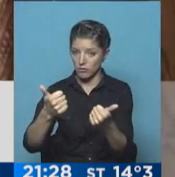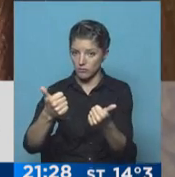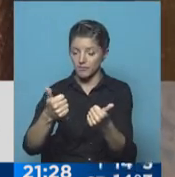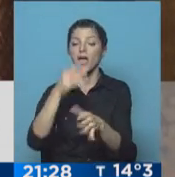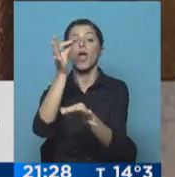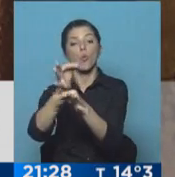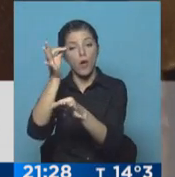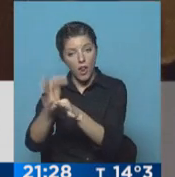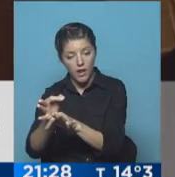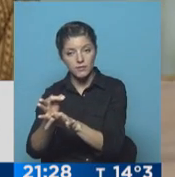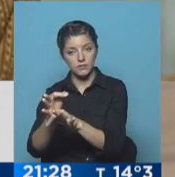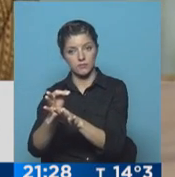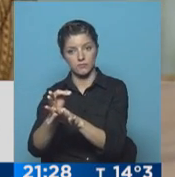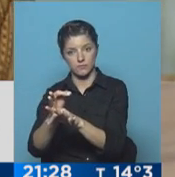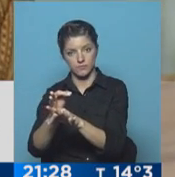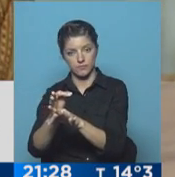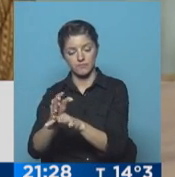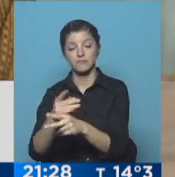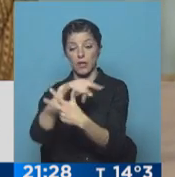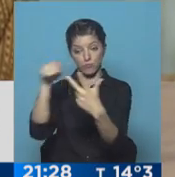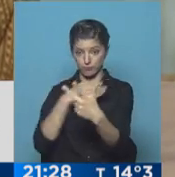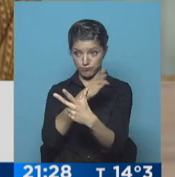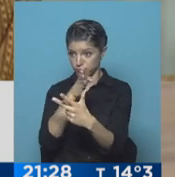las escuelas. Y la verdad que